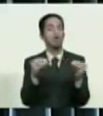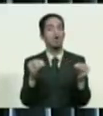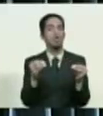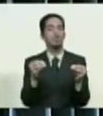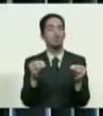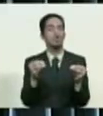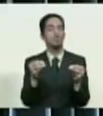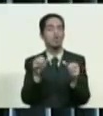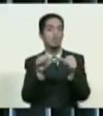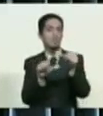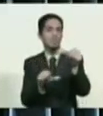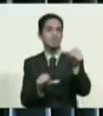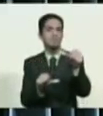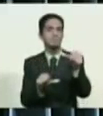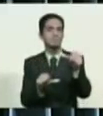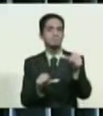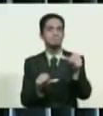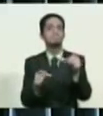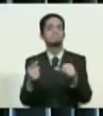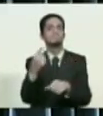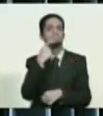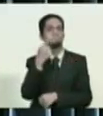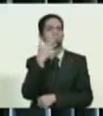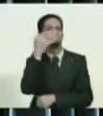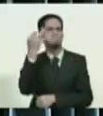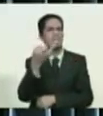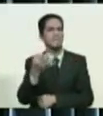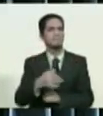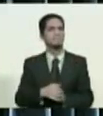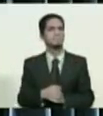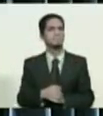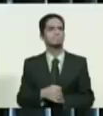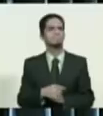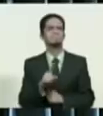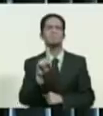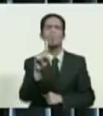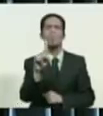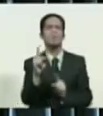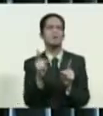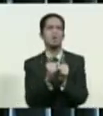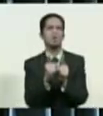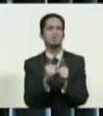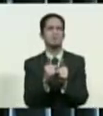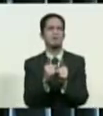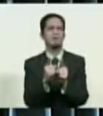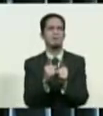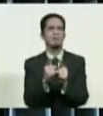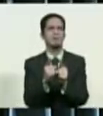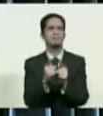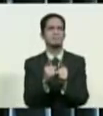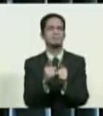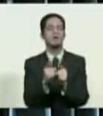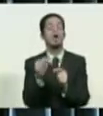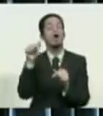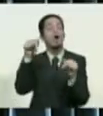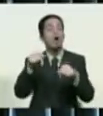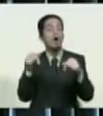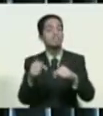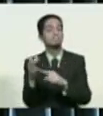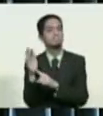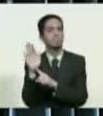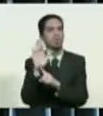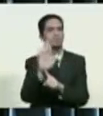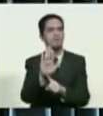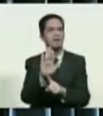ha dicho en los últimos días, es cierto. Con una sola excepción, porque hoy les vamos a demostrar